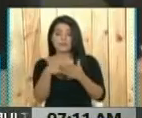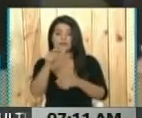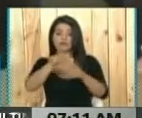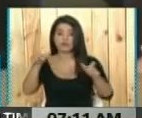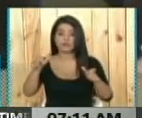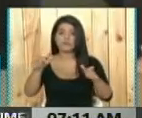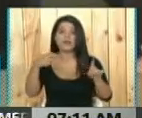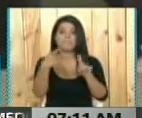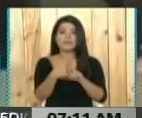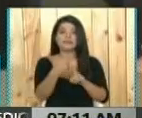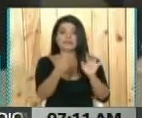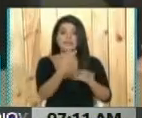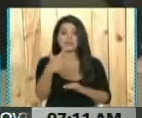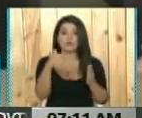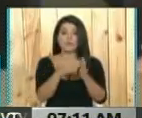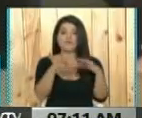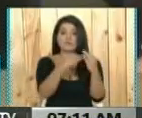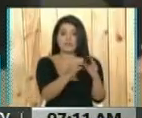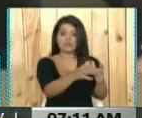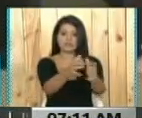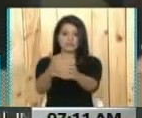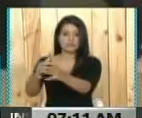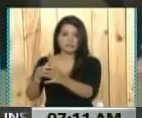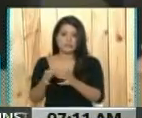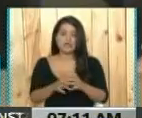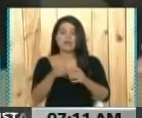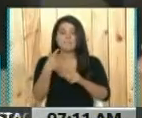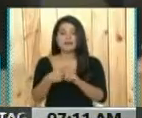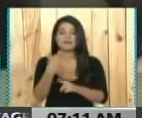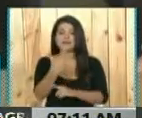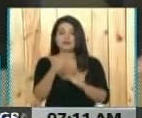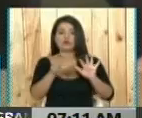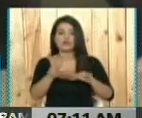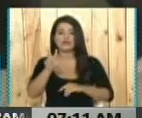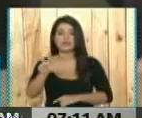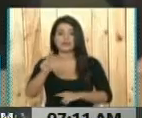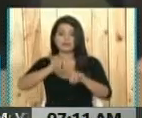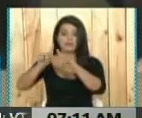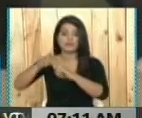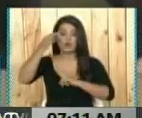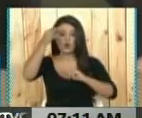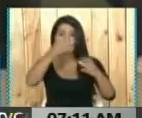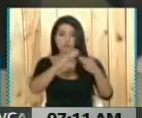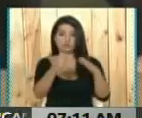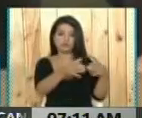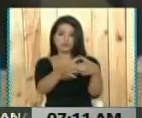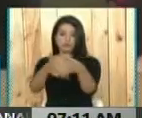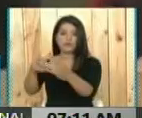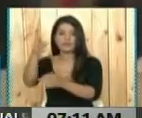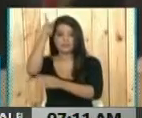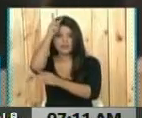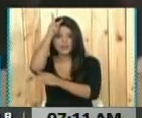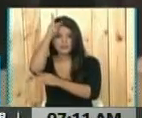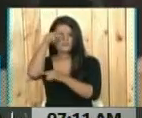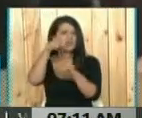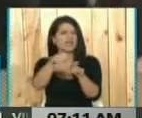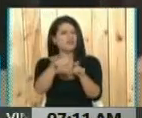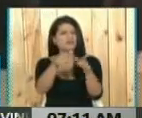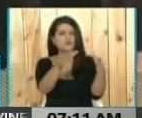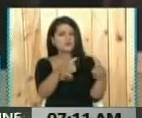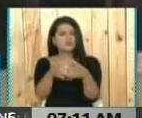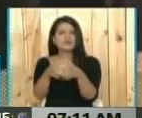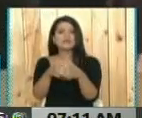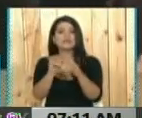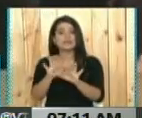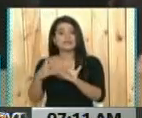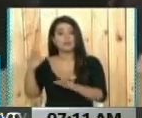25.636 familias y distribuidas en 683 comunidades, correspondiente esto al 87,17% de avance según